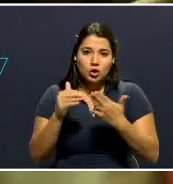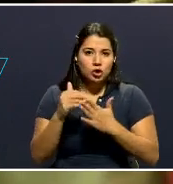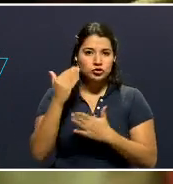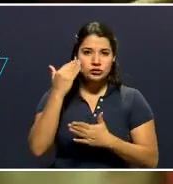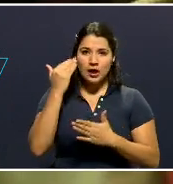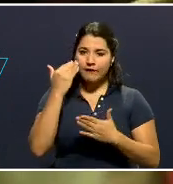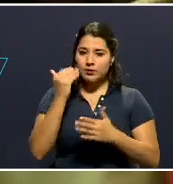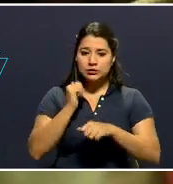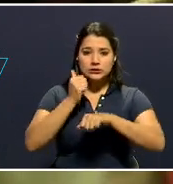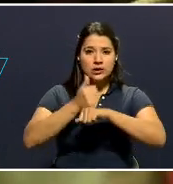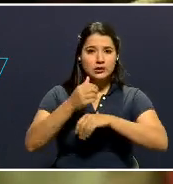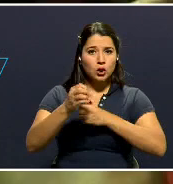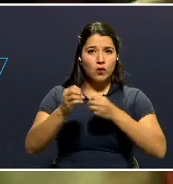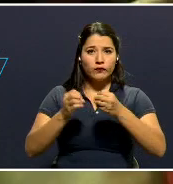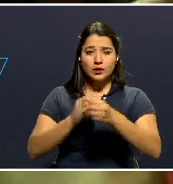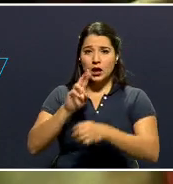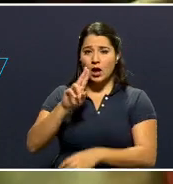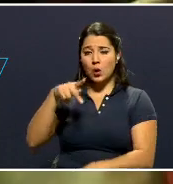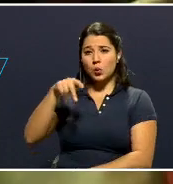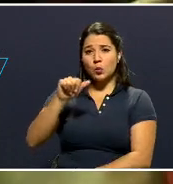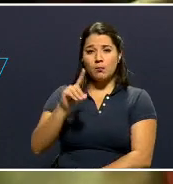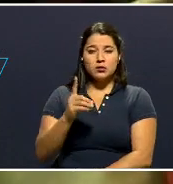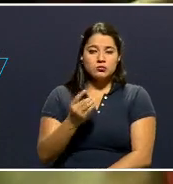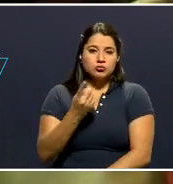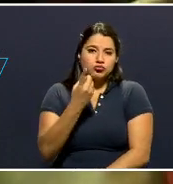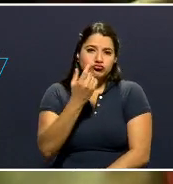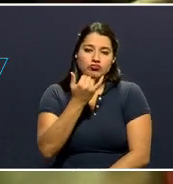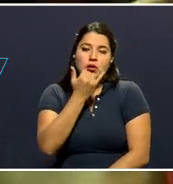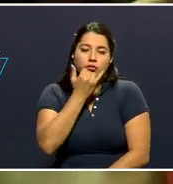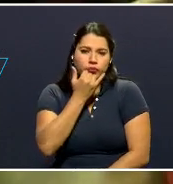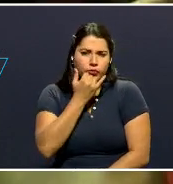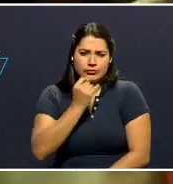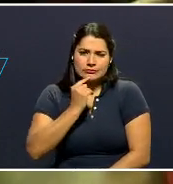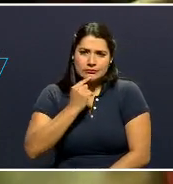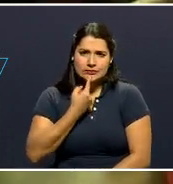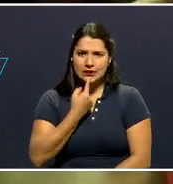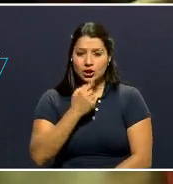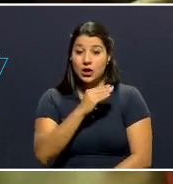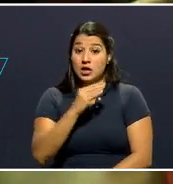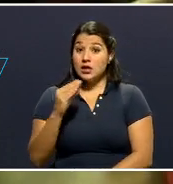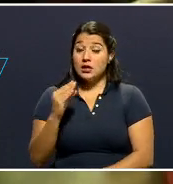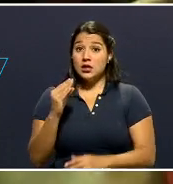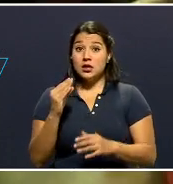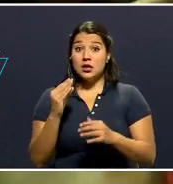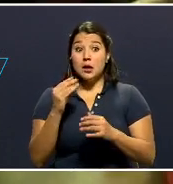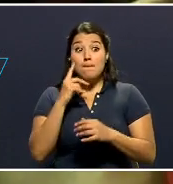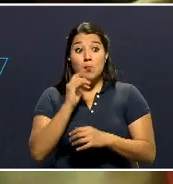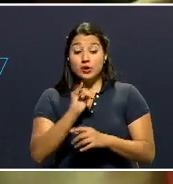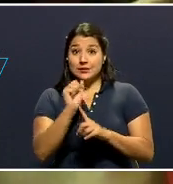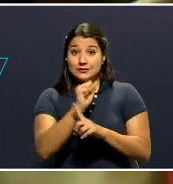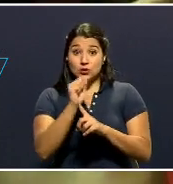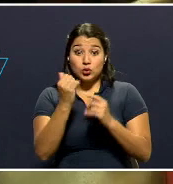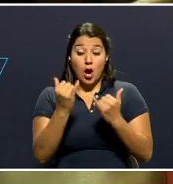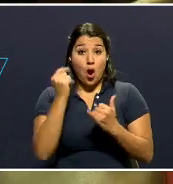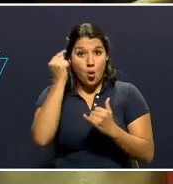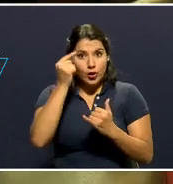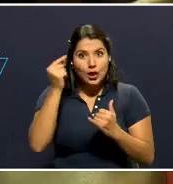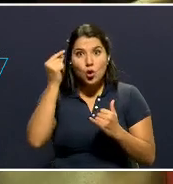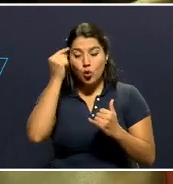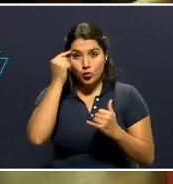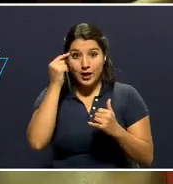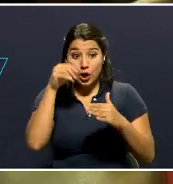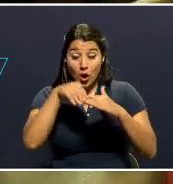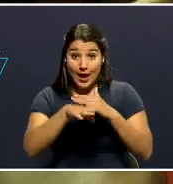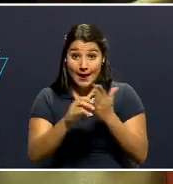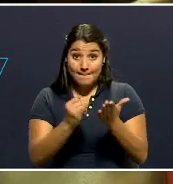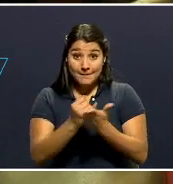grave, gravísimo, probablemente, que tiene hoy al gobierno todavía en la encrucijada de continuar en una investigación o